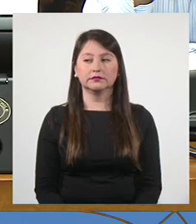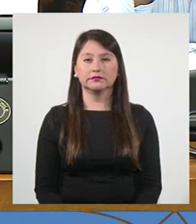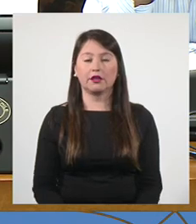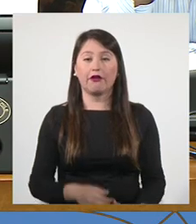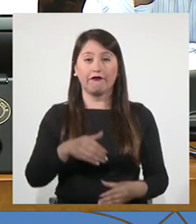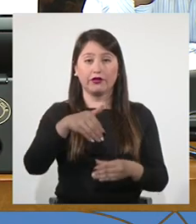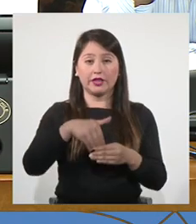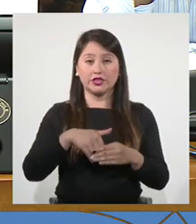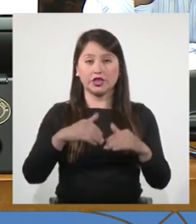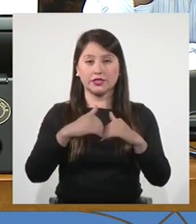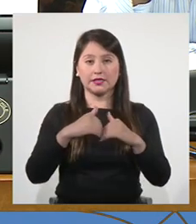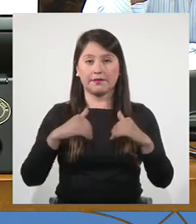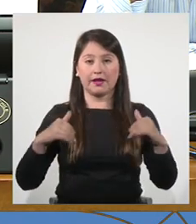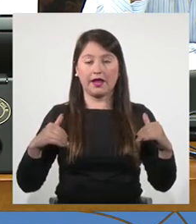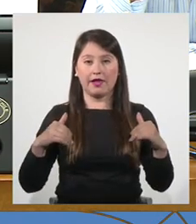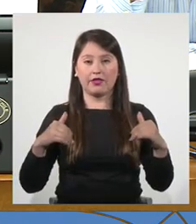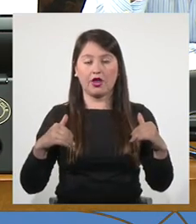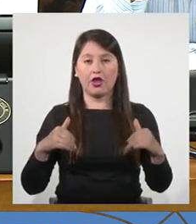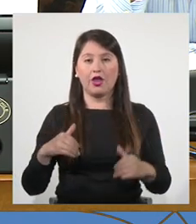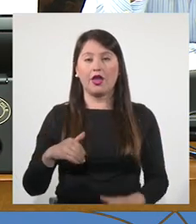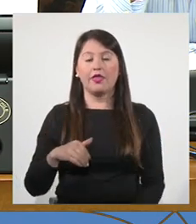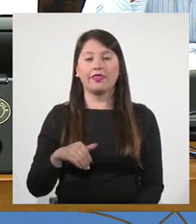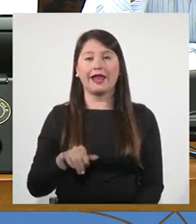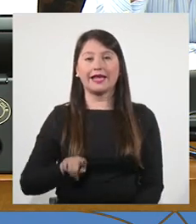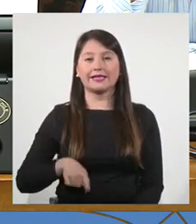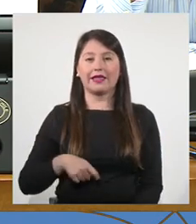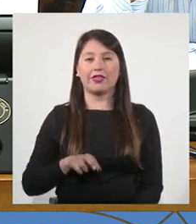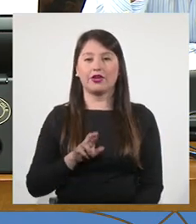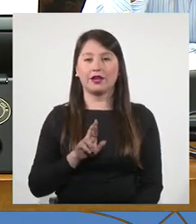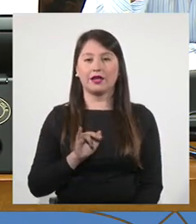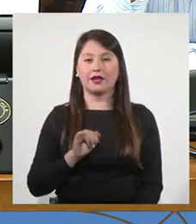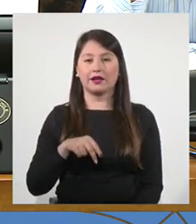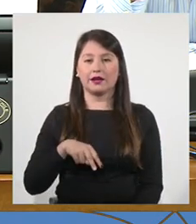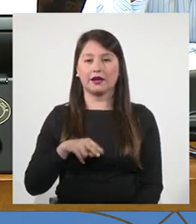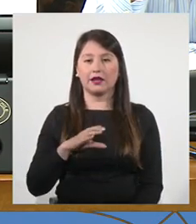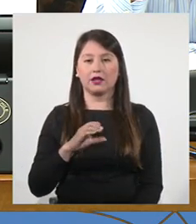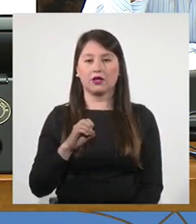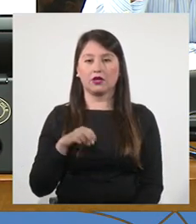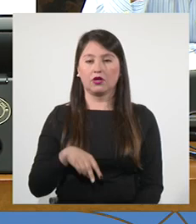Votación separada solicitada por la senadora Jimena Rincón.